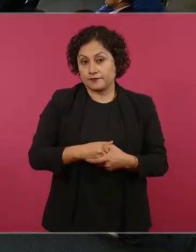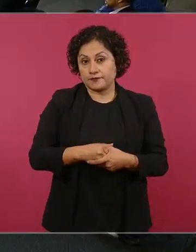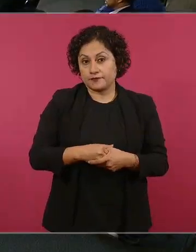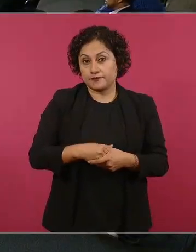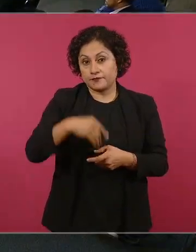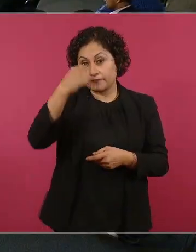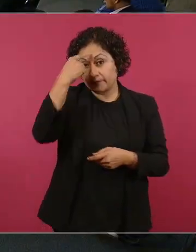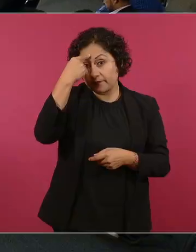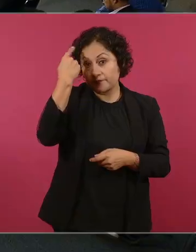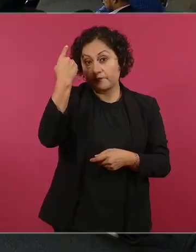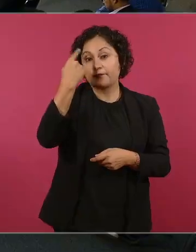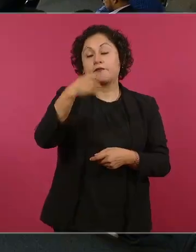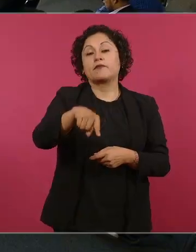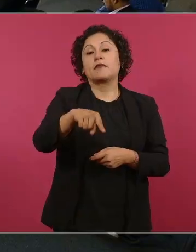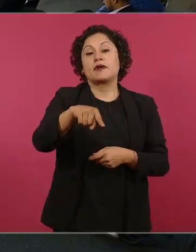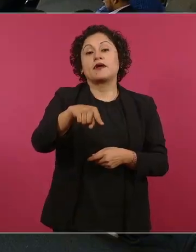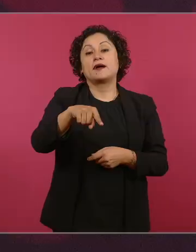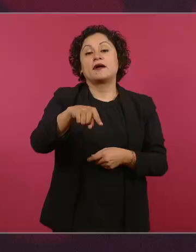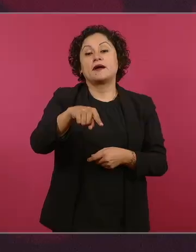20,000